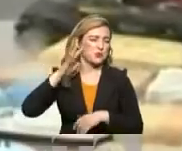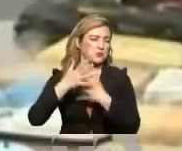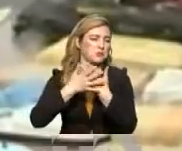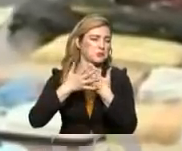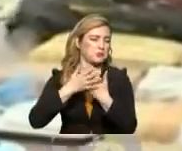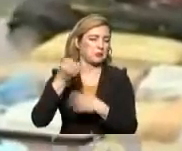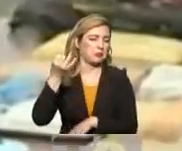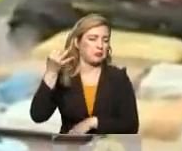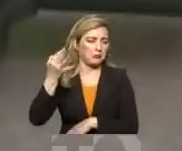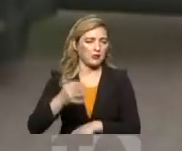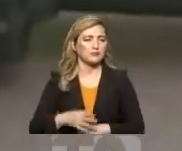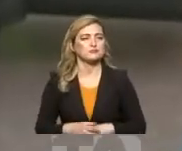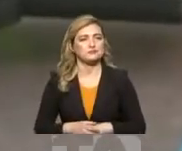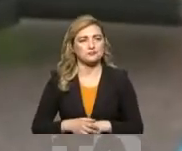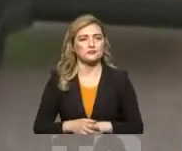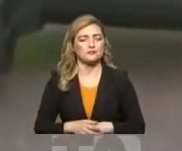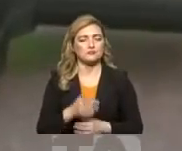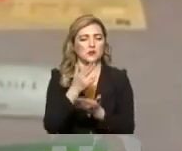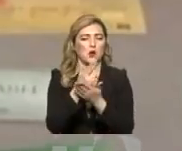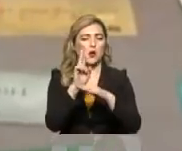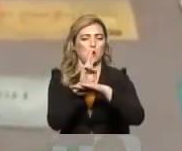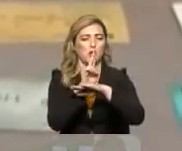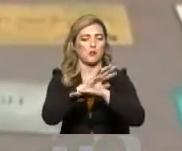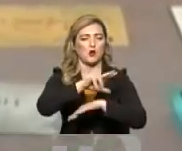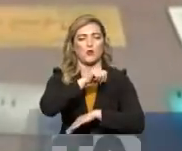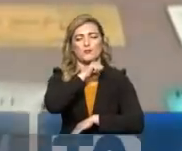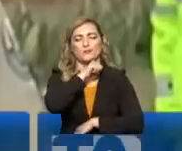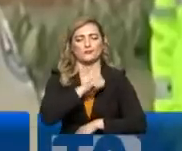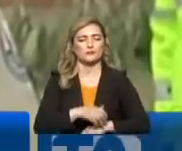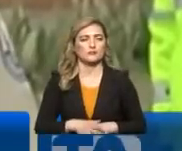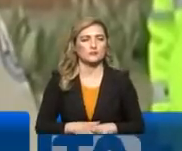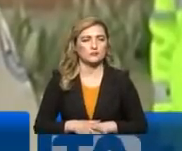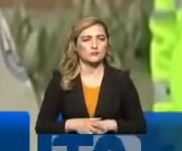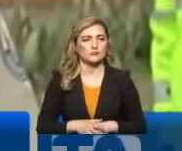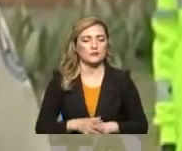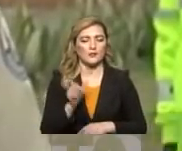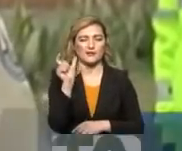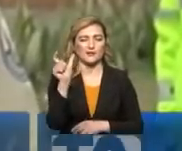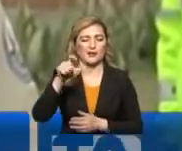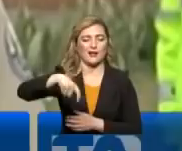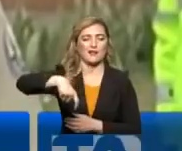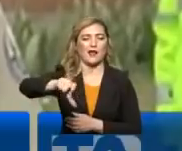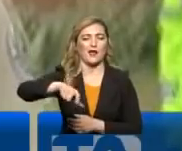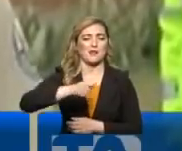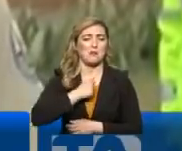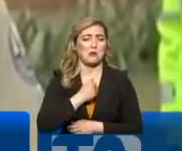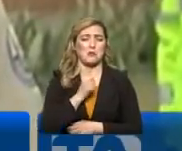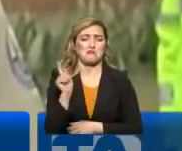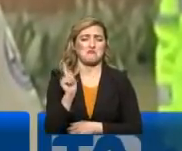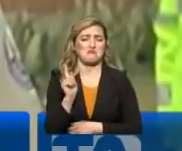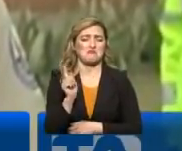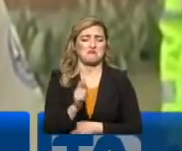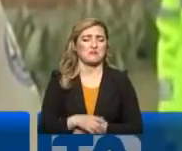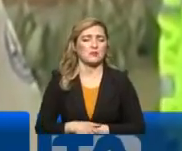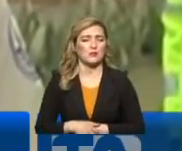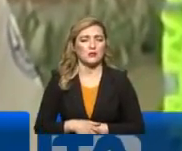antecedentes penales, entre ellos porte de armas y robo a mano armada. Encontramos varias tarjetas de crédito que obviamente no les pertenecen, un